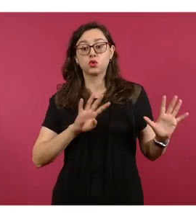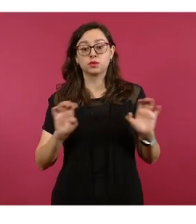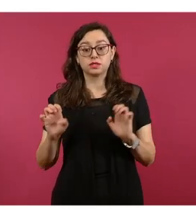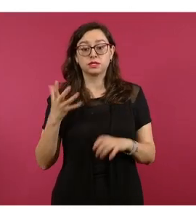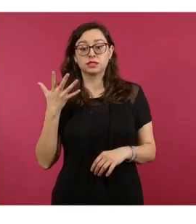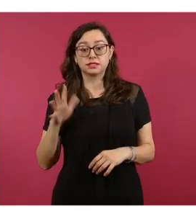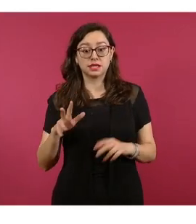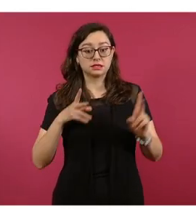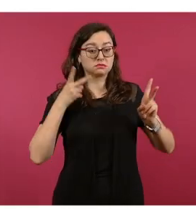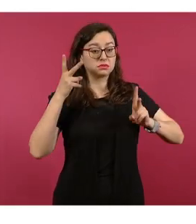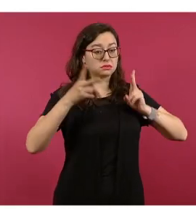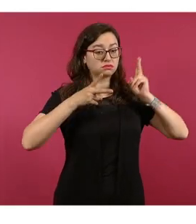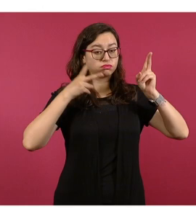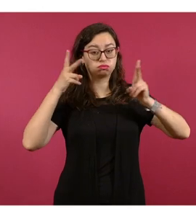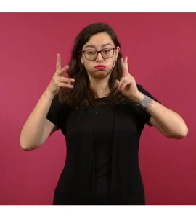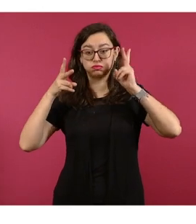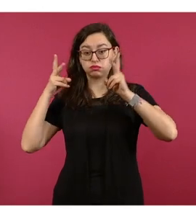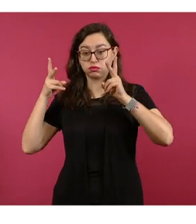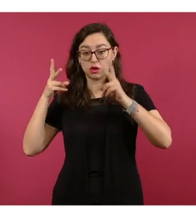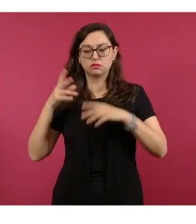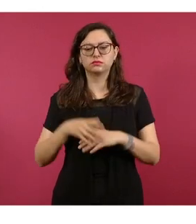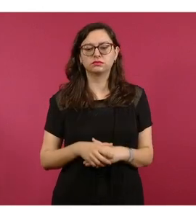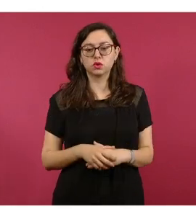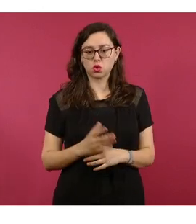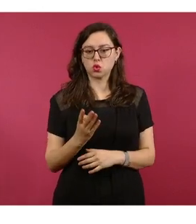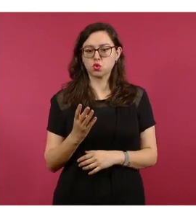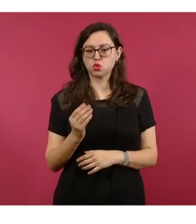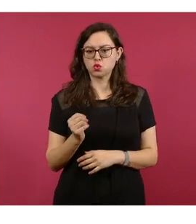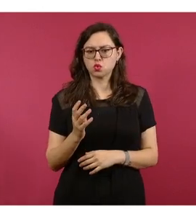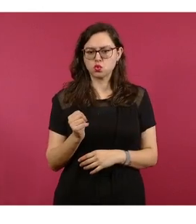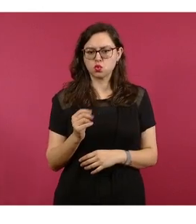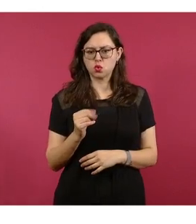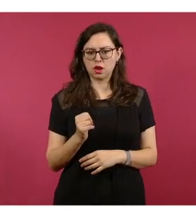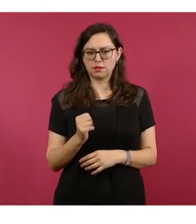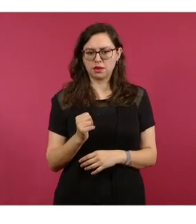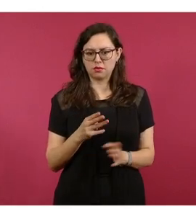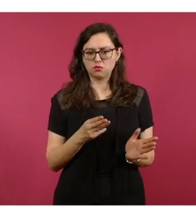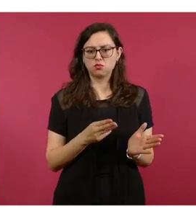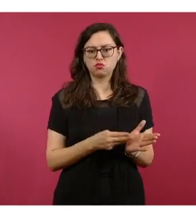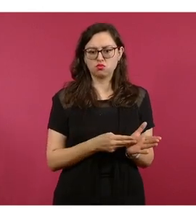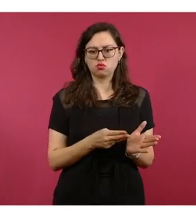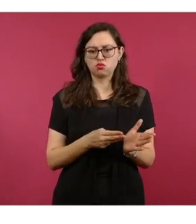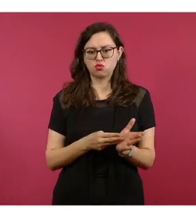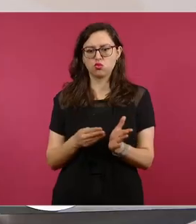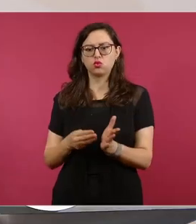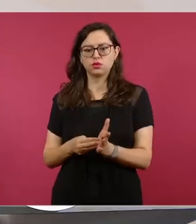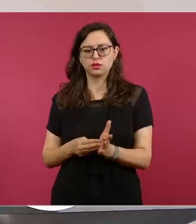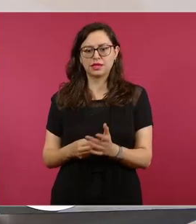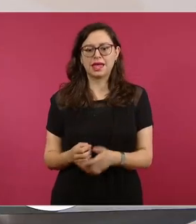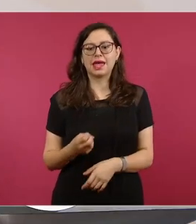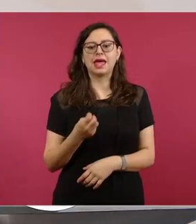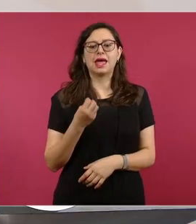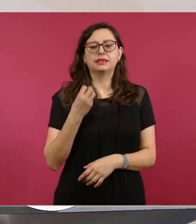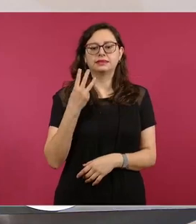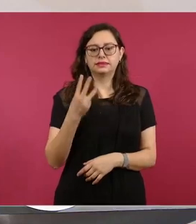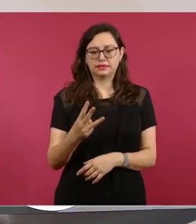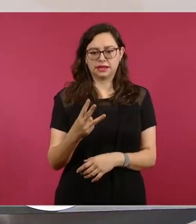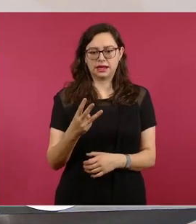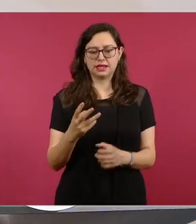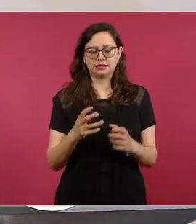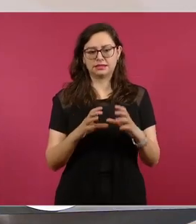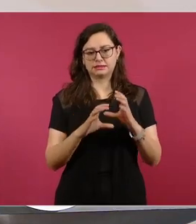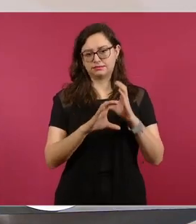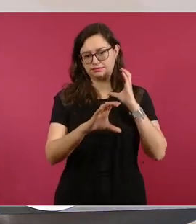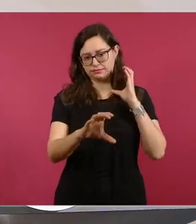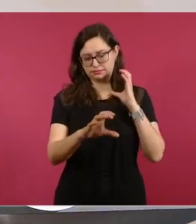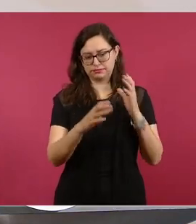comentadas, sólo nueve tuvieron motivos para ser infraccionadas y sólo se inmovilizaron tres vehículos, seis instrumentos de